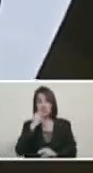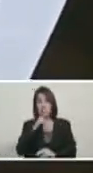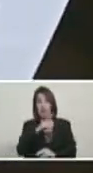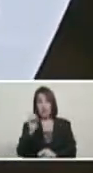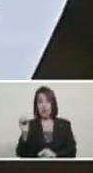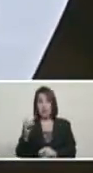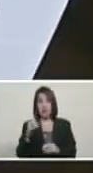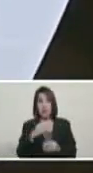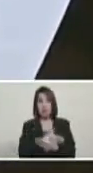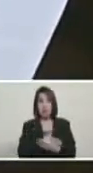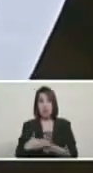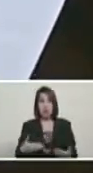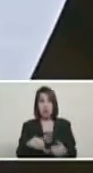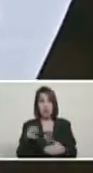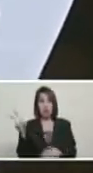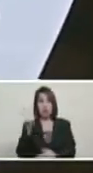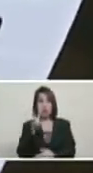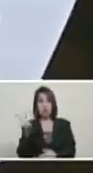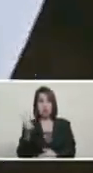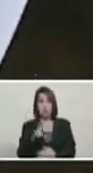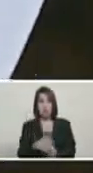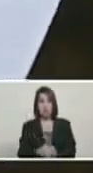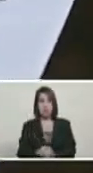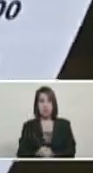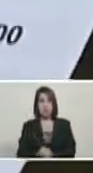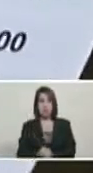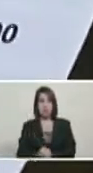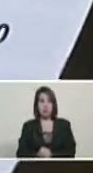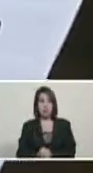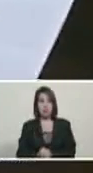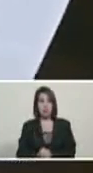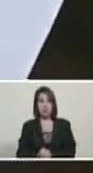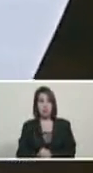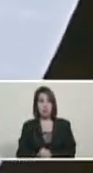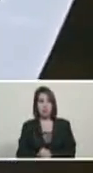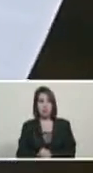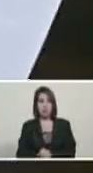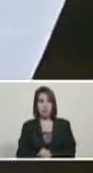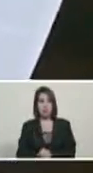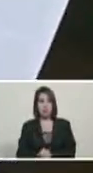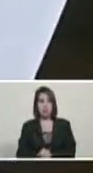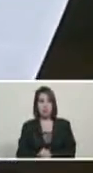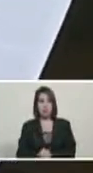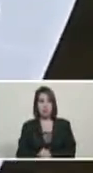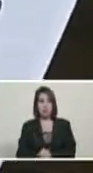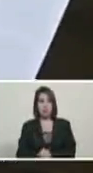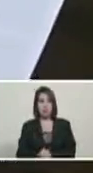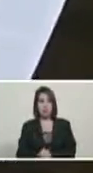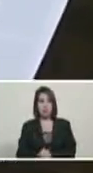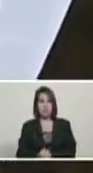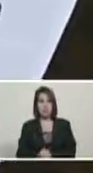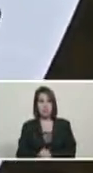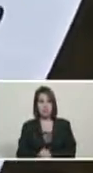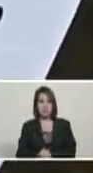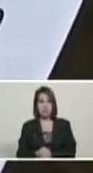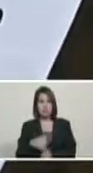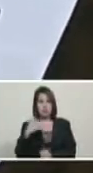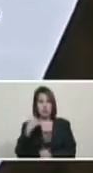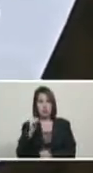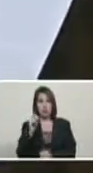venezolanos integrados de manera permanente al sistema Patria. Bueno, aquí está, un hogar con dos